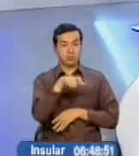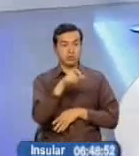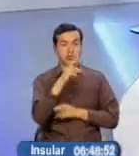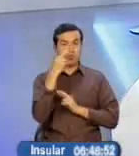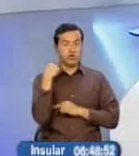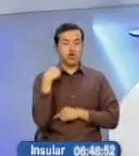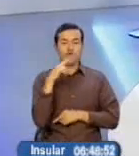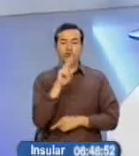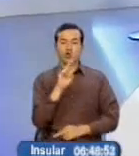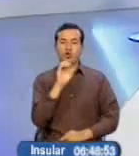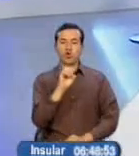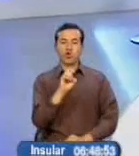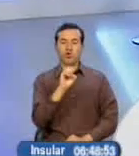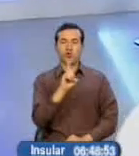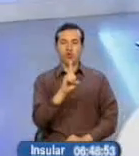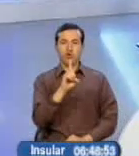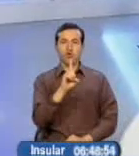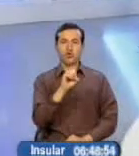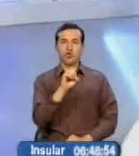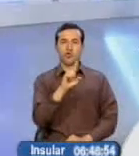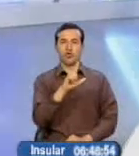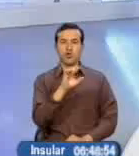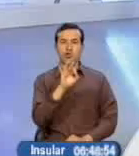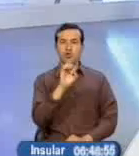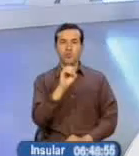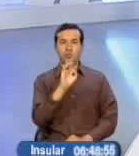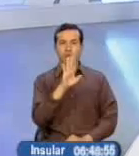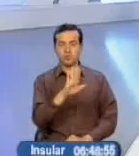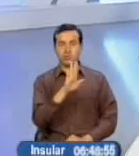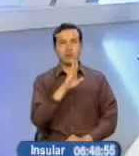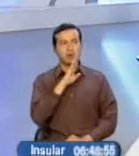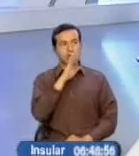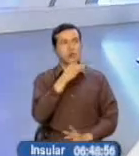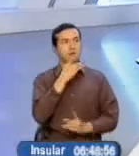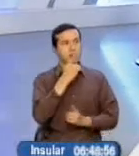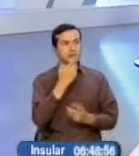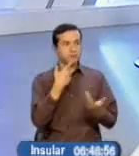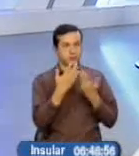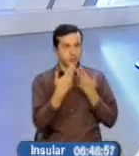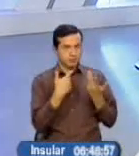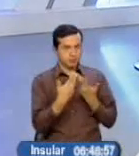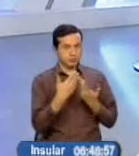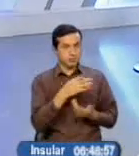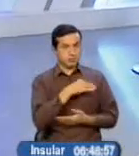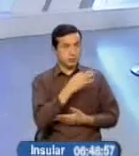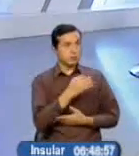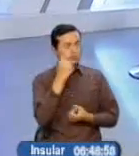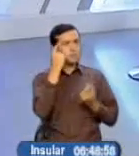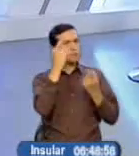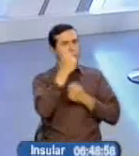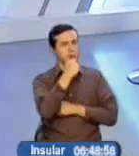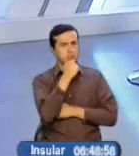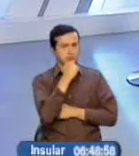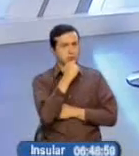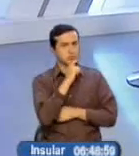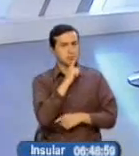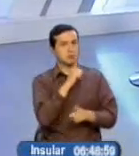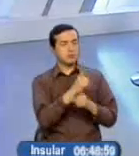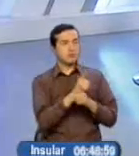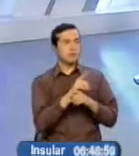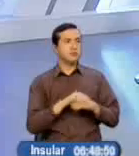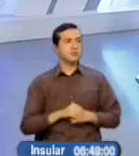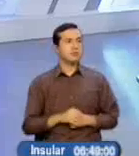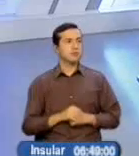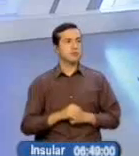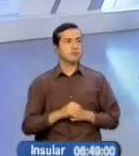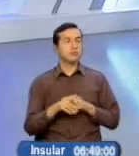Rodolfo, gracias por estar con nosotros en esta mañana de día martes. Es bueno conversar de este tipo de competiciones, que te soy sincero, me llamó mucho la atención el